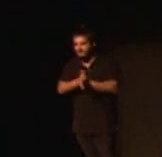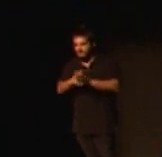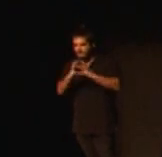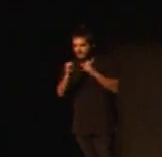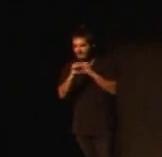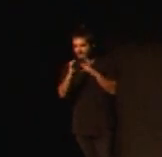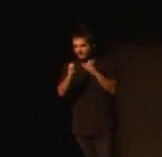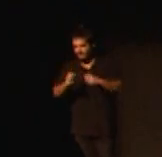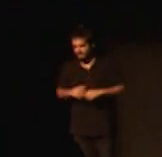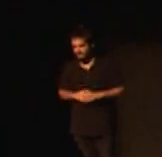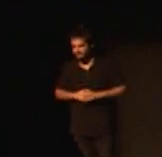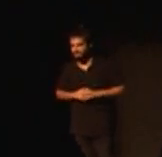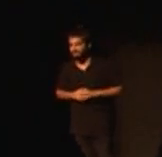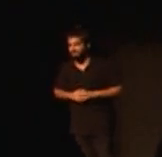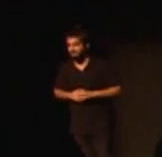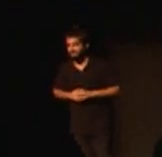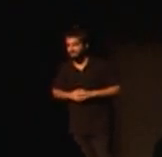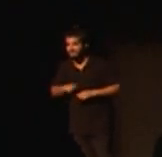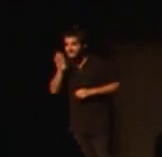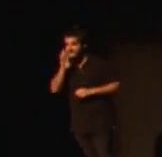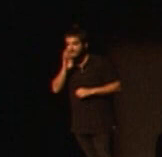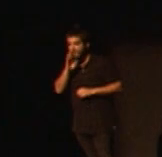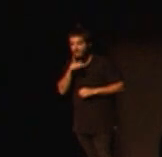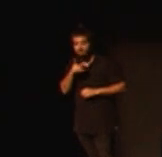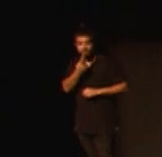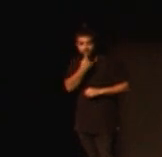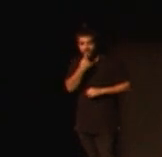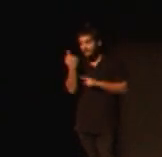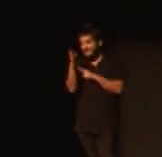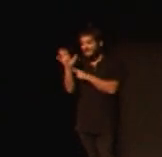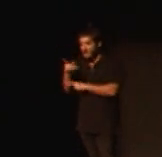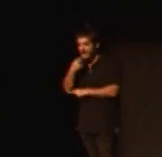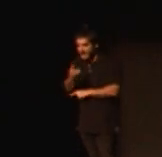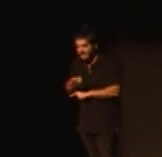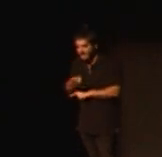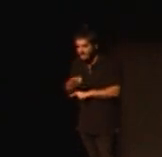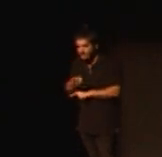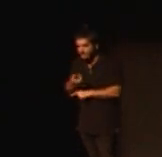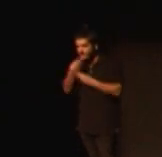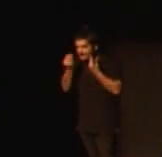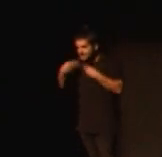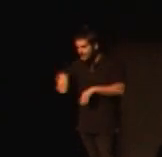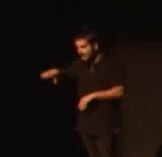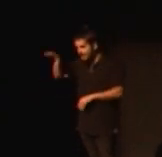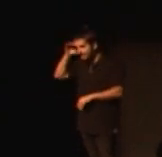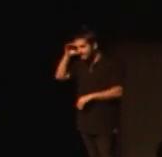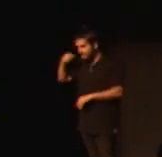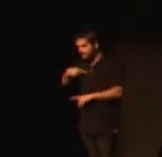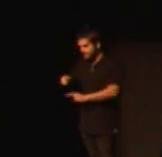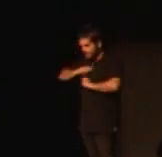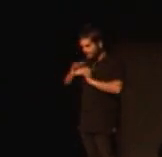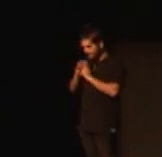persona a otra puede inspirarla para que genere otra historia, pues vosotros inspiráis a mucha gente. Y hoy se ha visto aquí, en